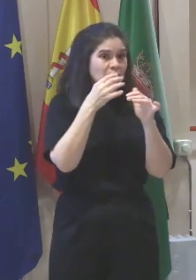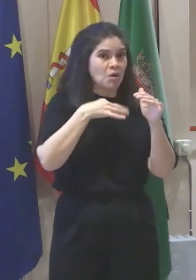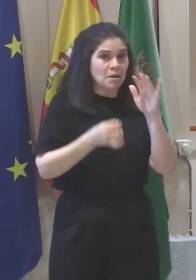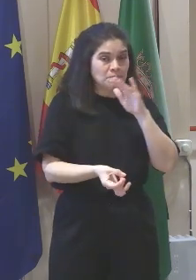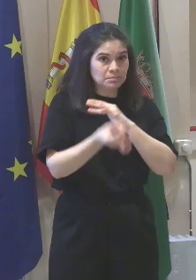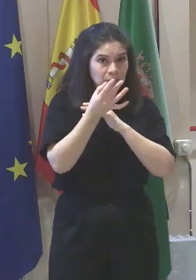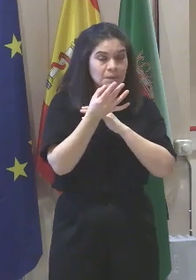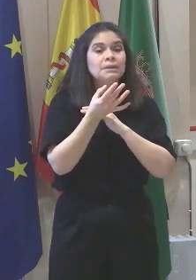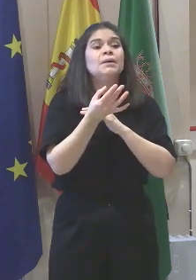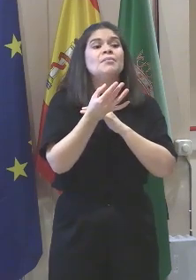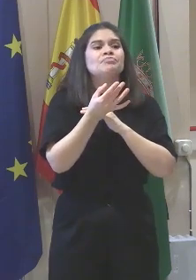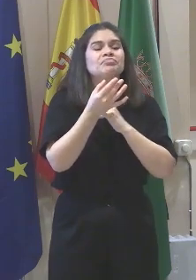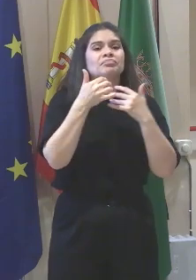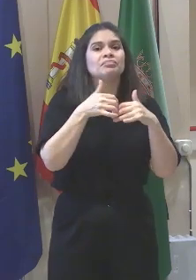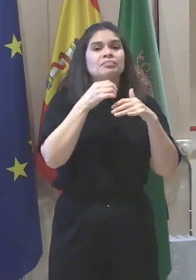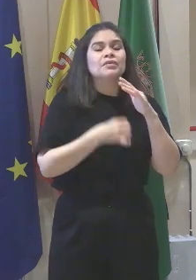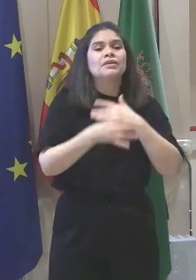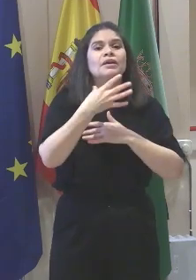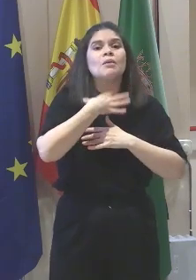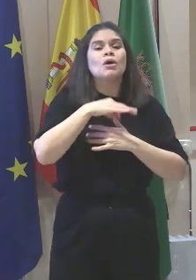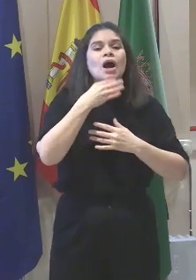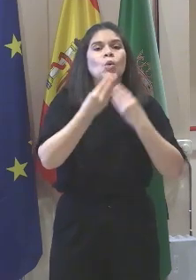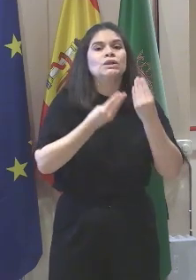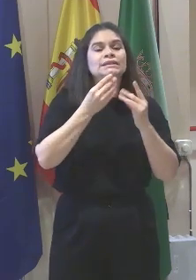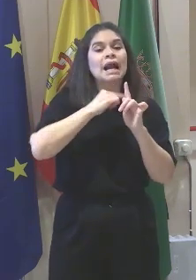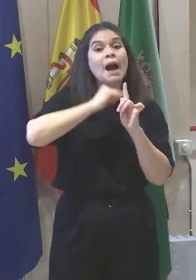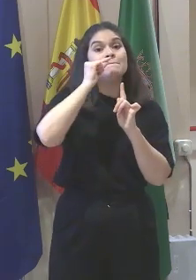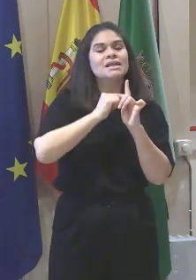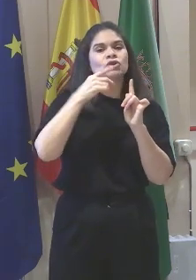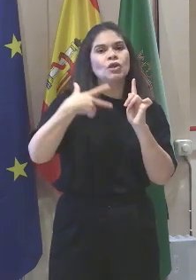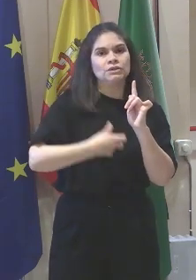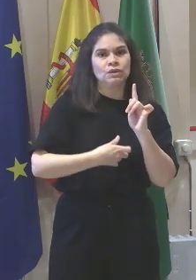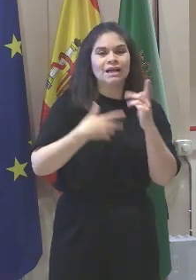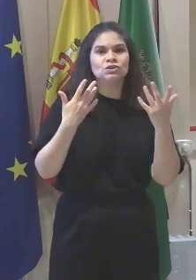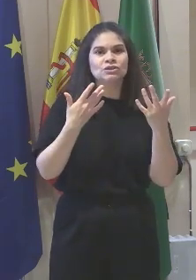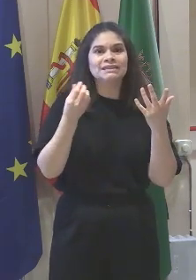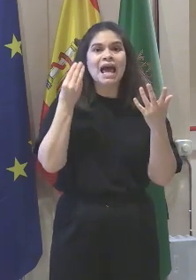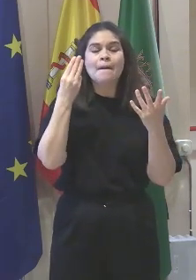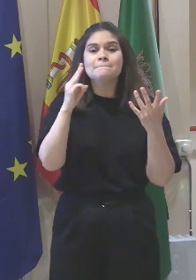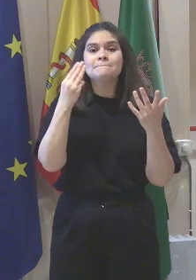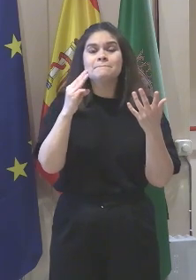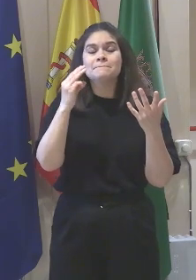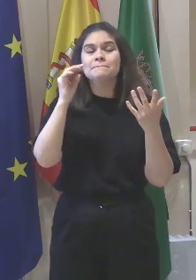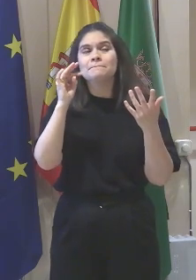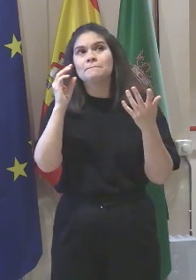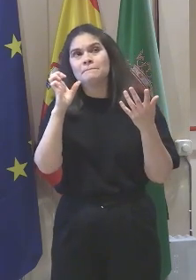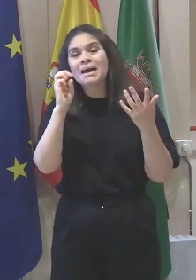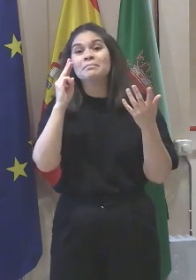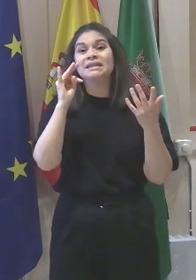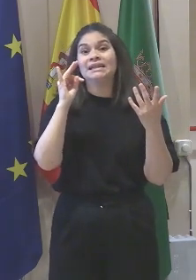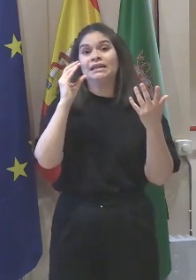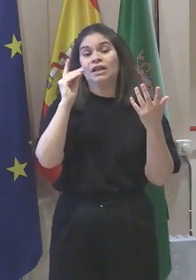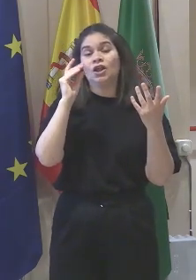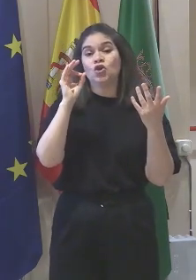reproducible que puedan utilizar la medición de insulina. Por lo tanto, cada vez que damos péptido C, tenemos que intercambiarlo realmente